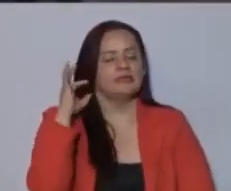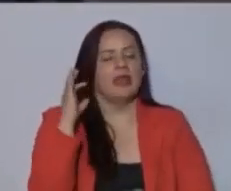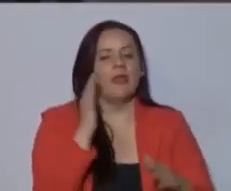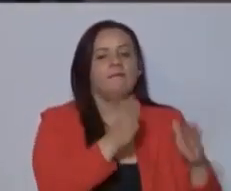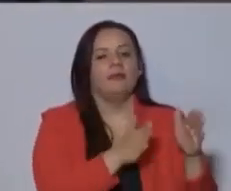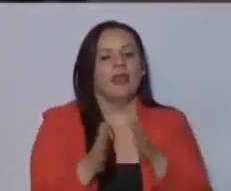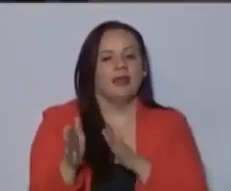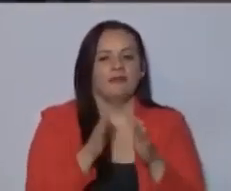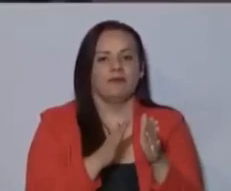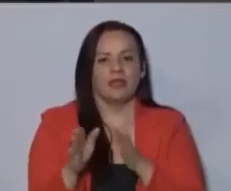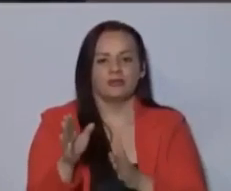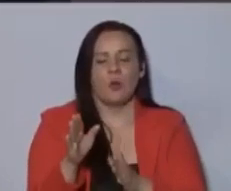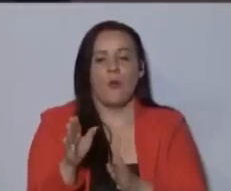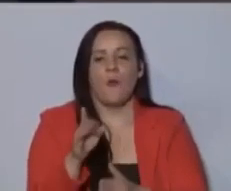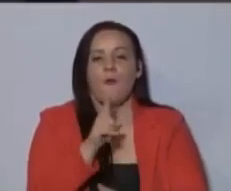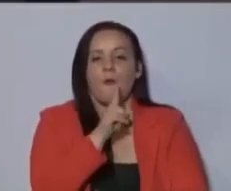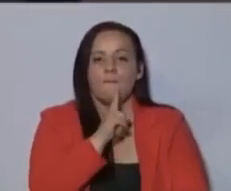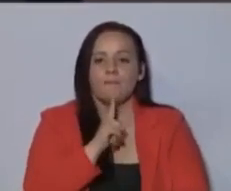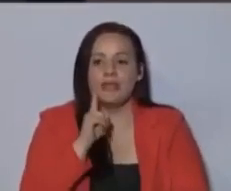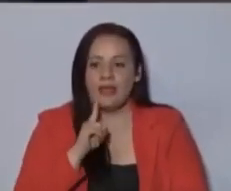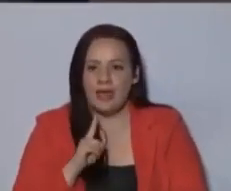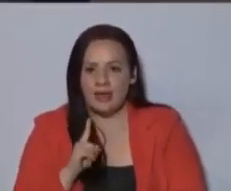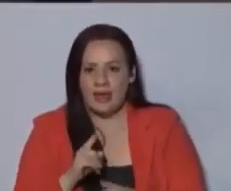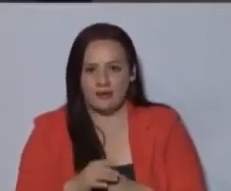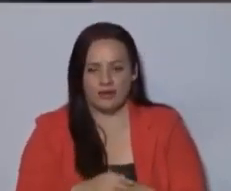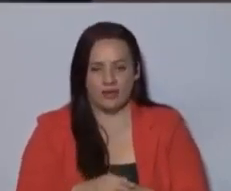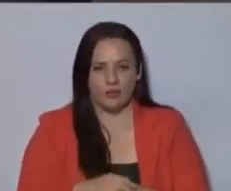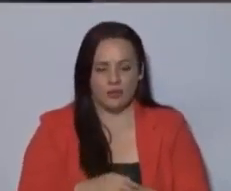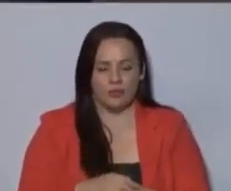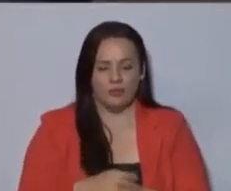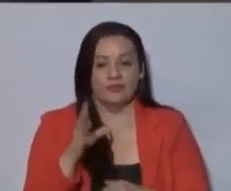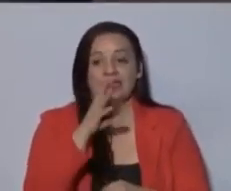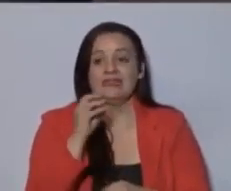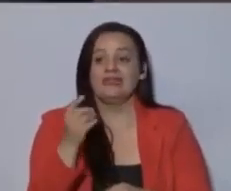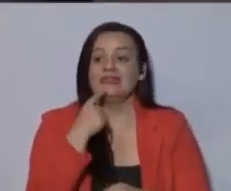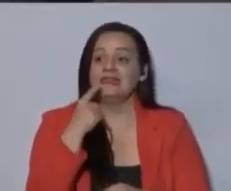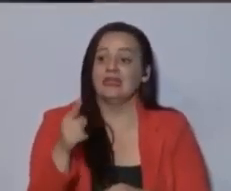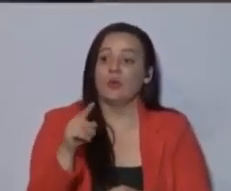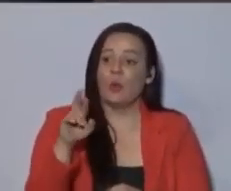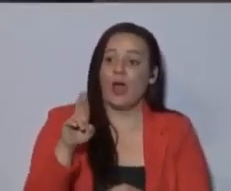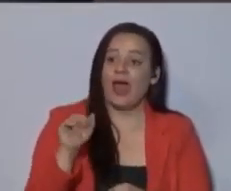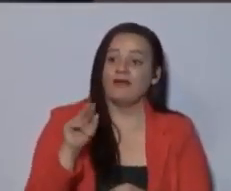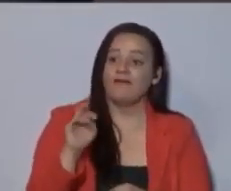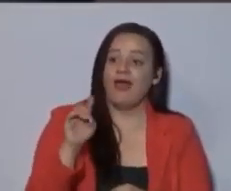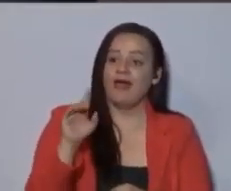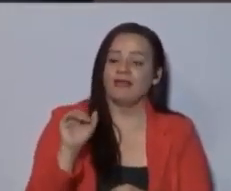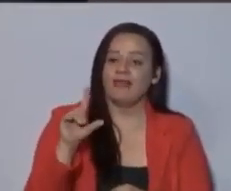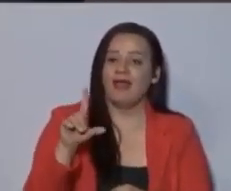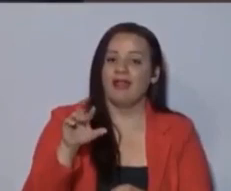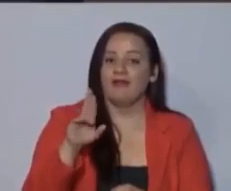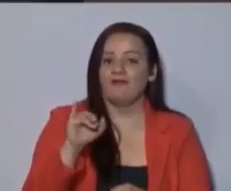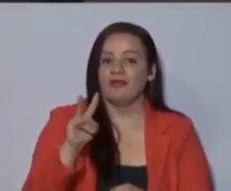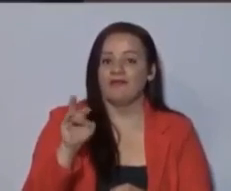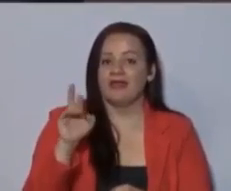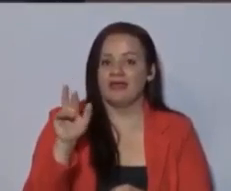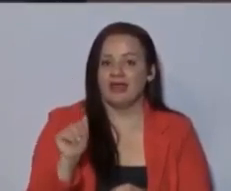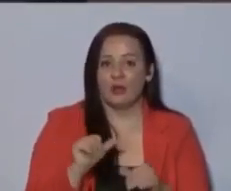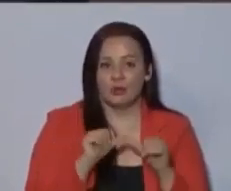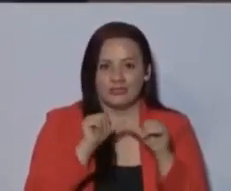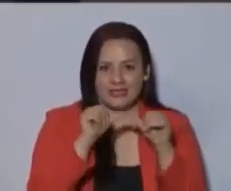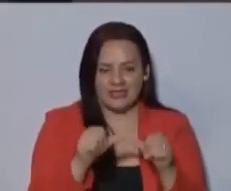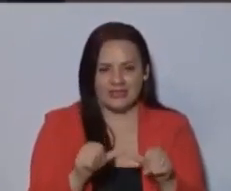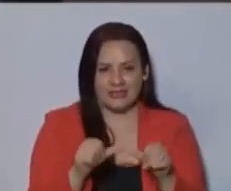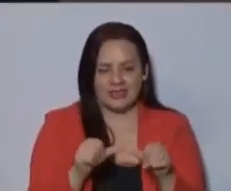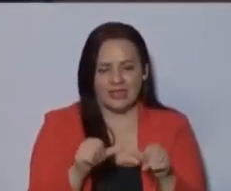Planificación, doña Pilar Garrido, y le dijo a Randall Rivera lo siguiente. Eso